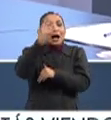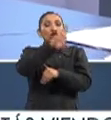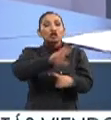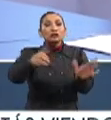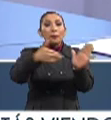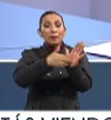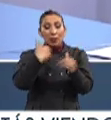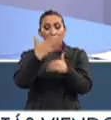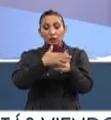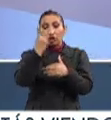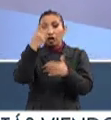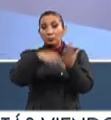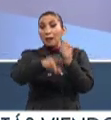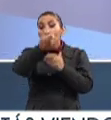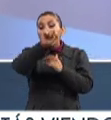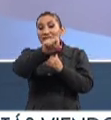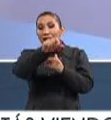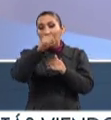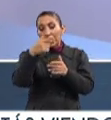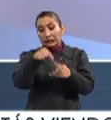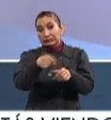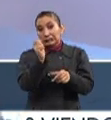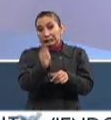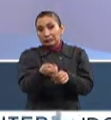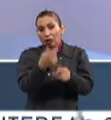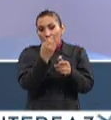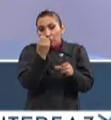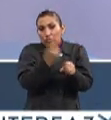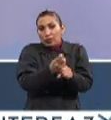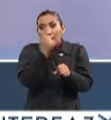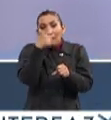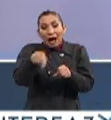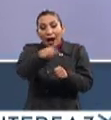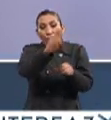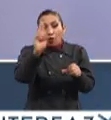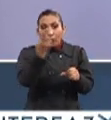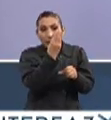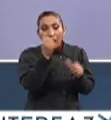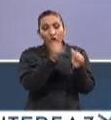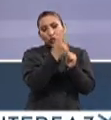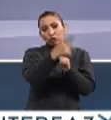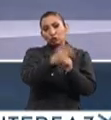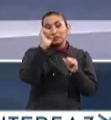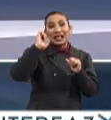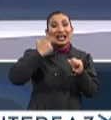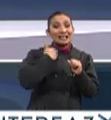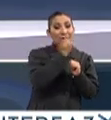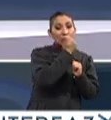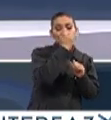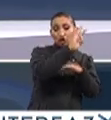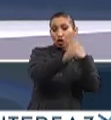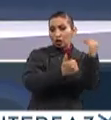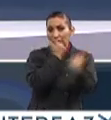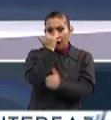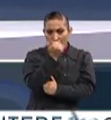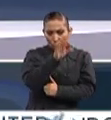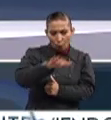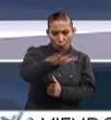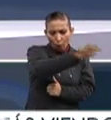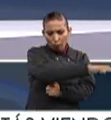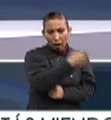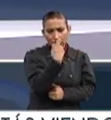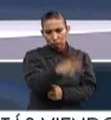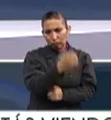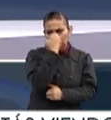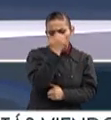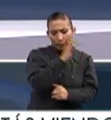para el 2020. Esto abre una gran oportunidad para que las universidades, a través de sus egresados y todos los estudiantes que tienen dentro de